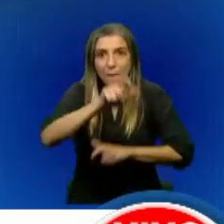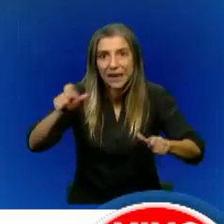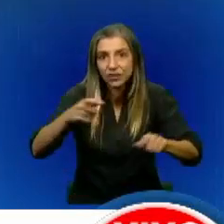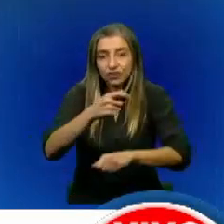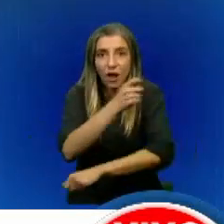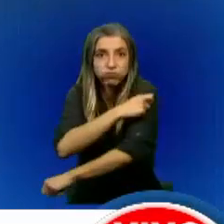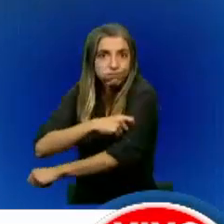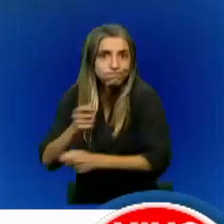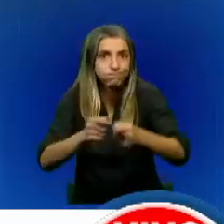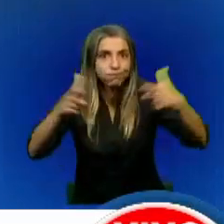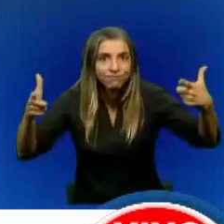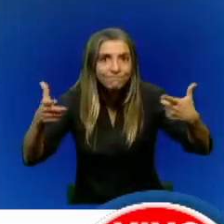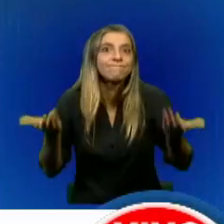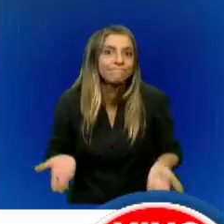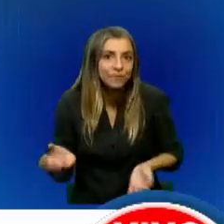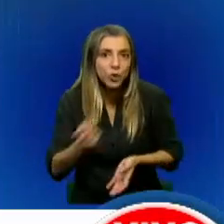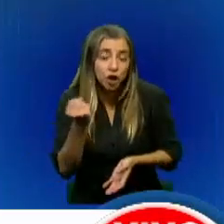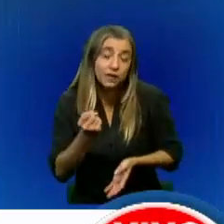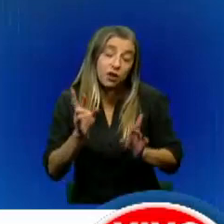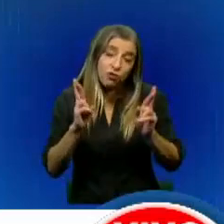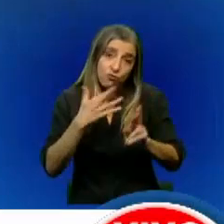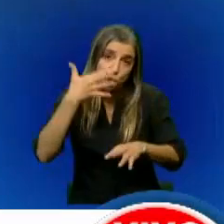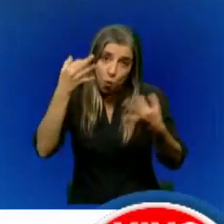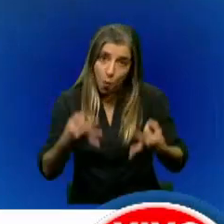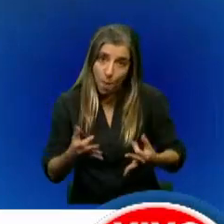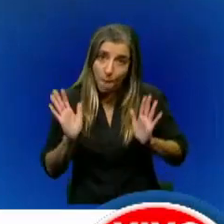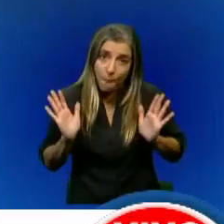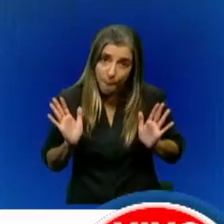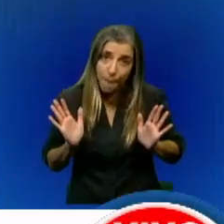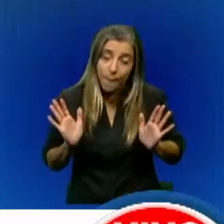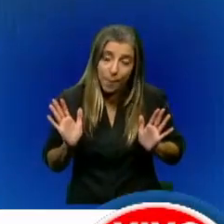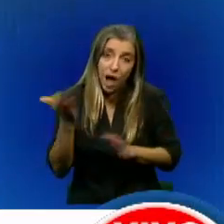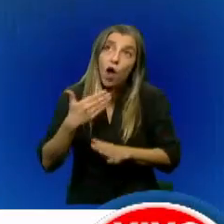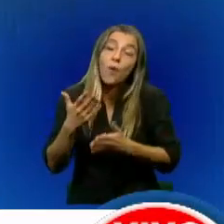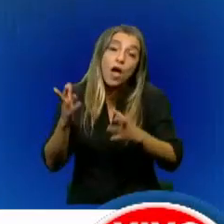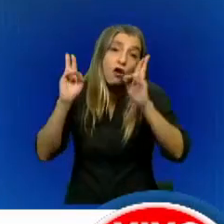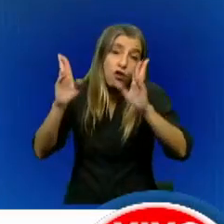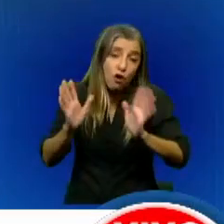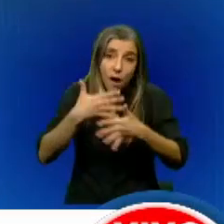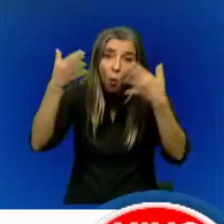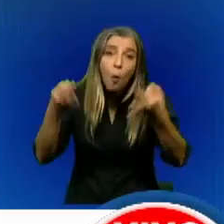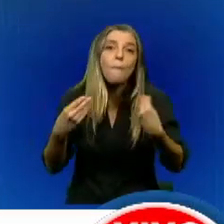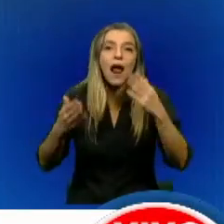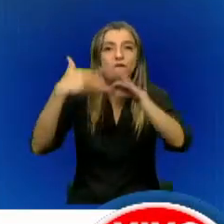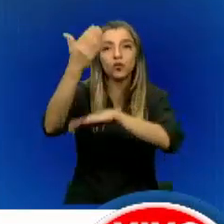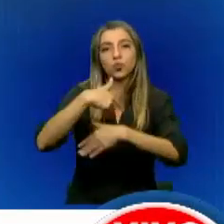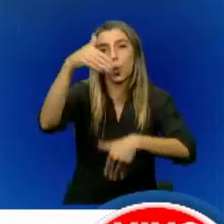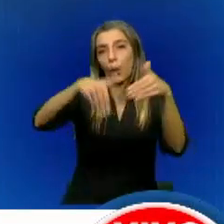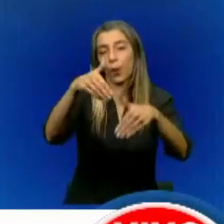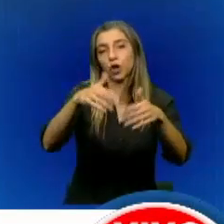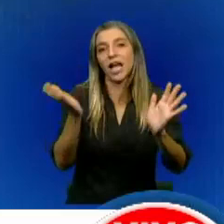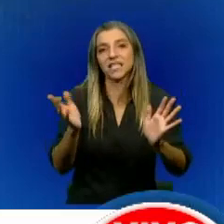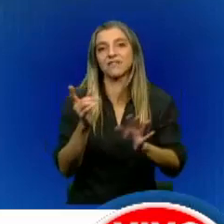Ojalá lo cumplan. Ojalá lo cumplan, porque queremos llegar a las urnas con la tranquilidad de que la